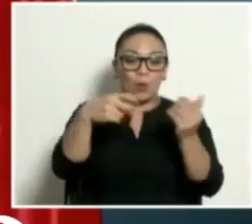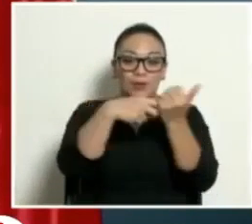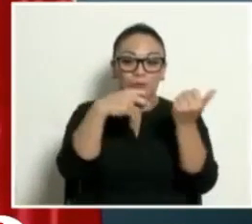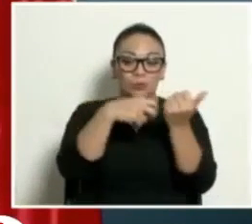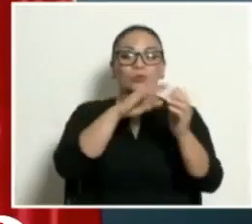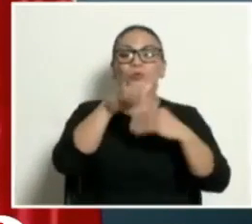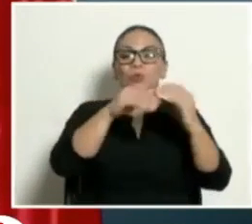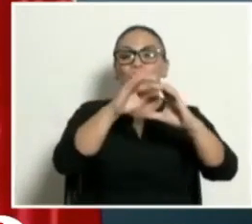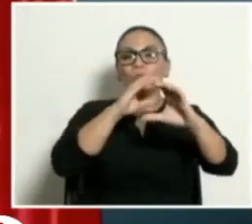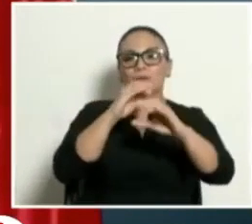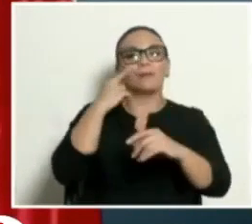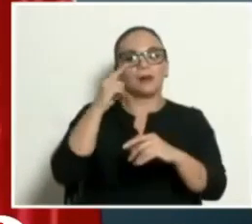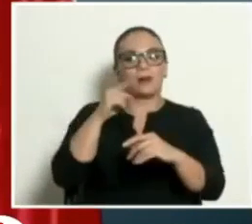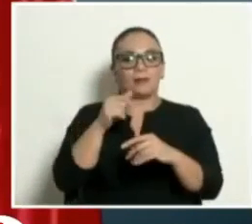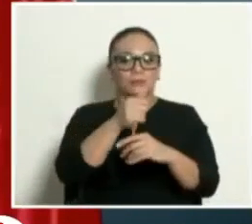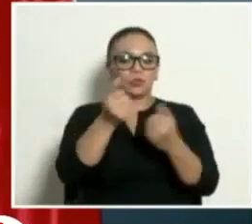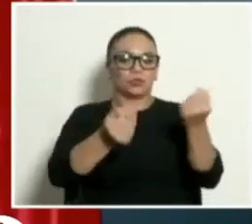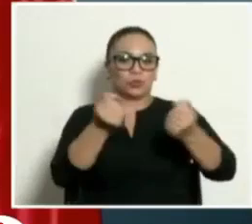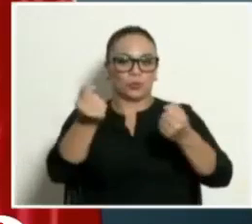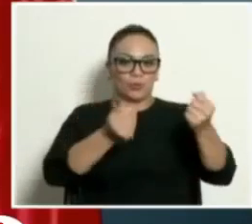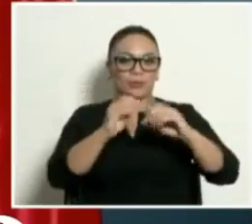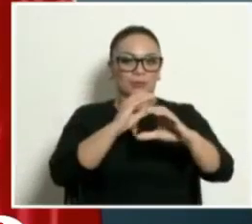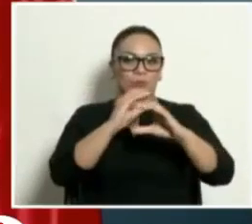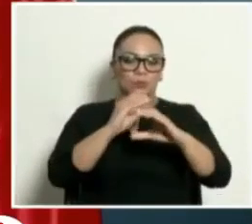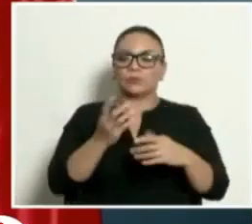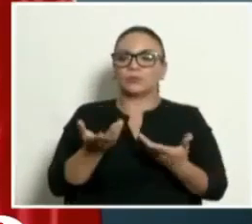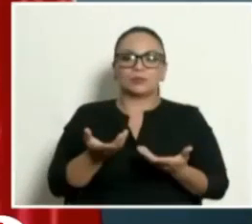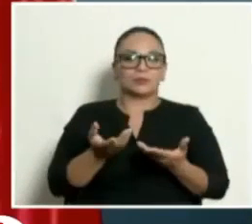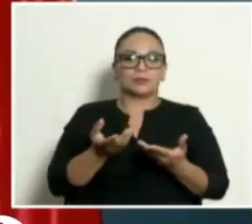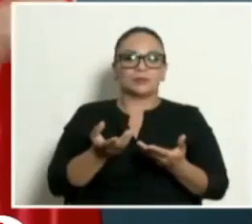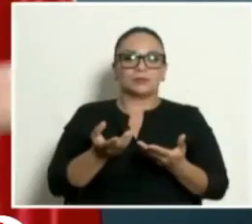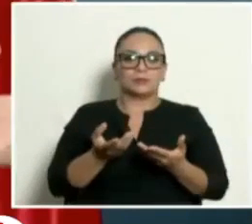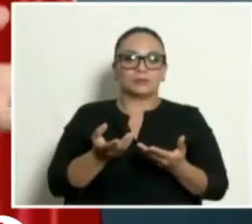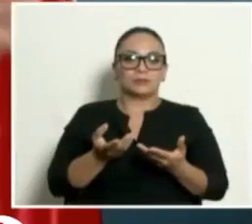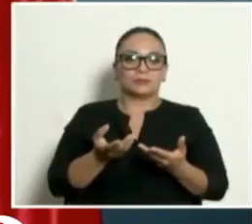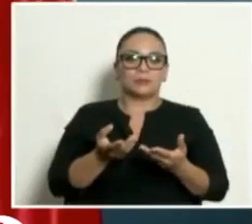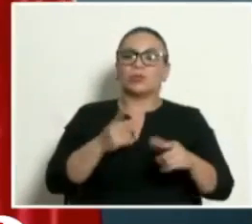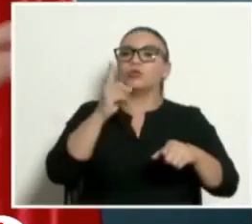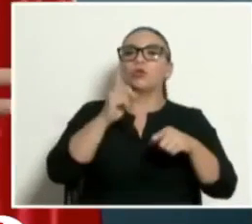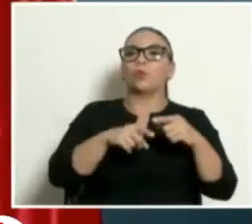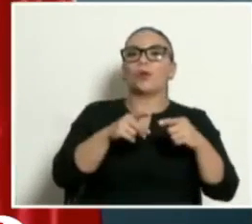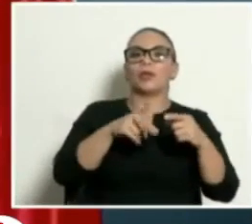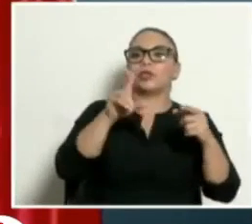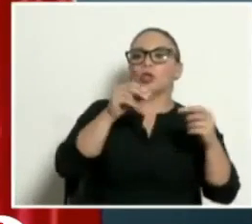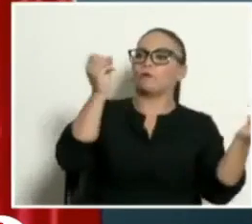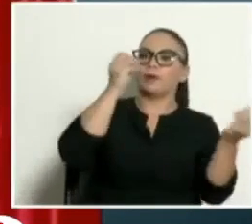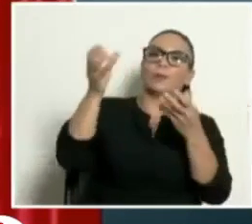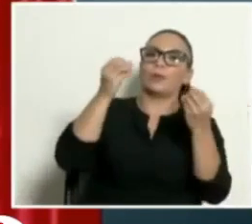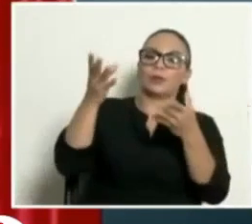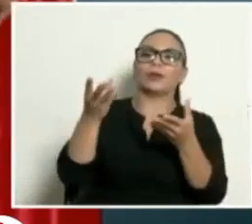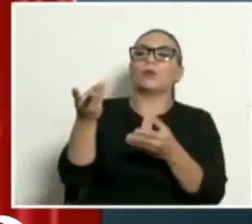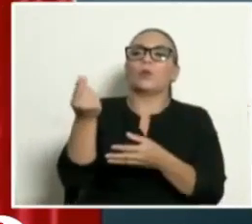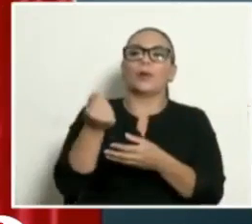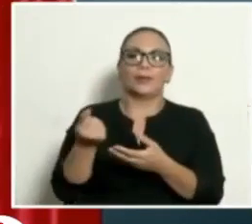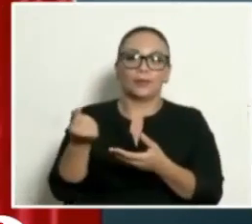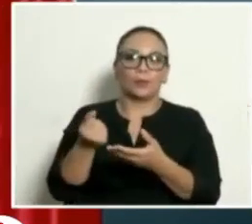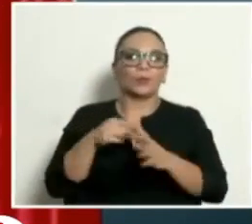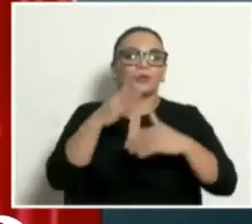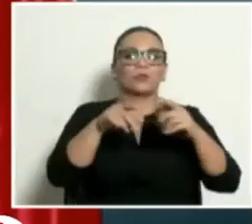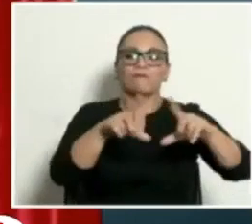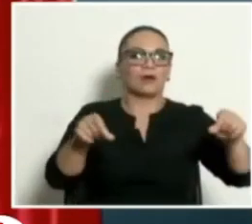los autobuseros no puedan no reportar todo el pasaje, que eso afecta la factura. Pero ahí hay